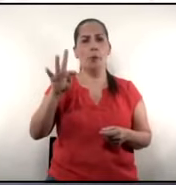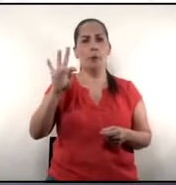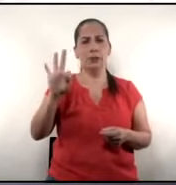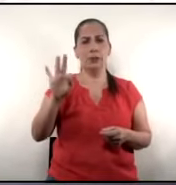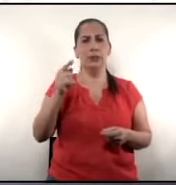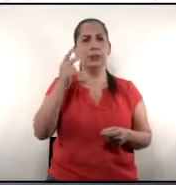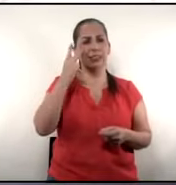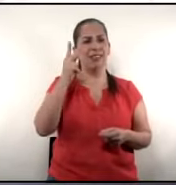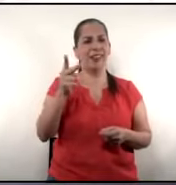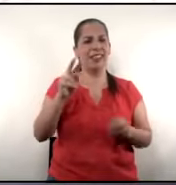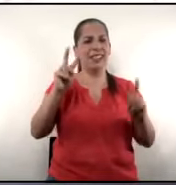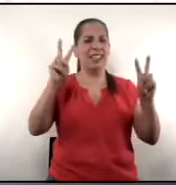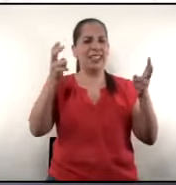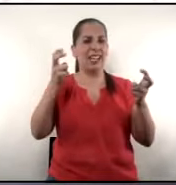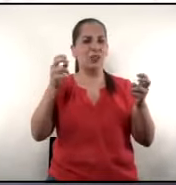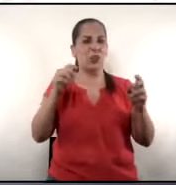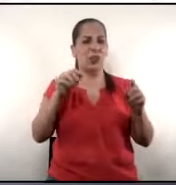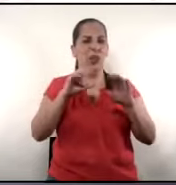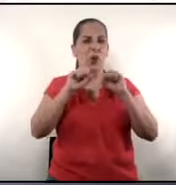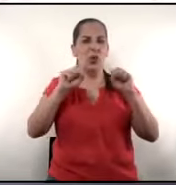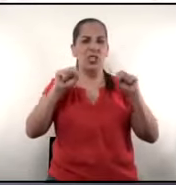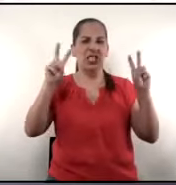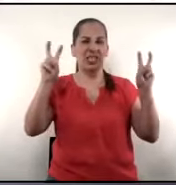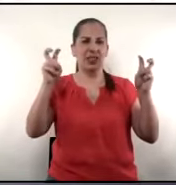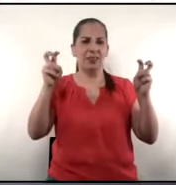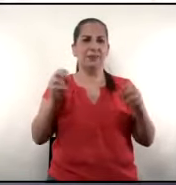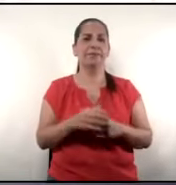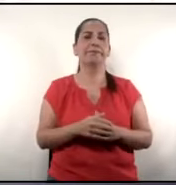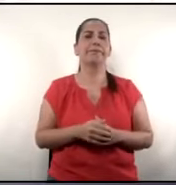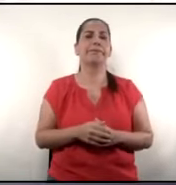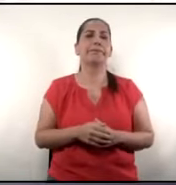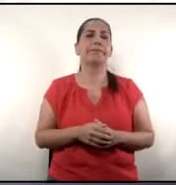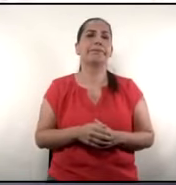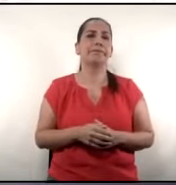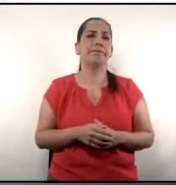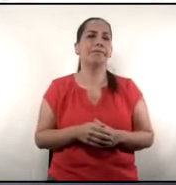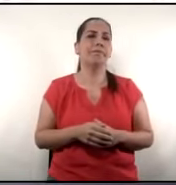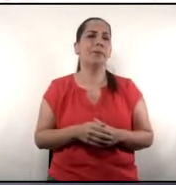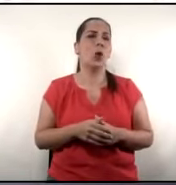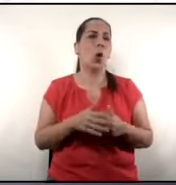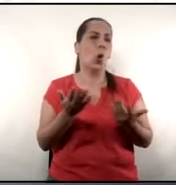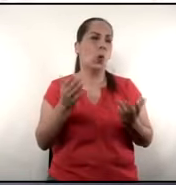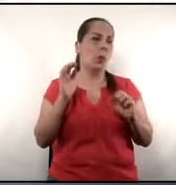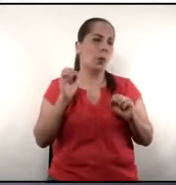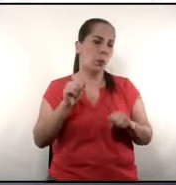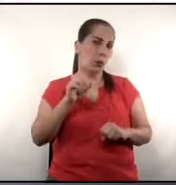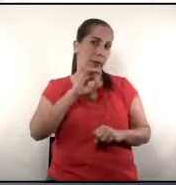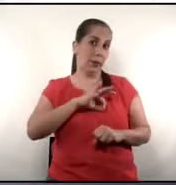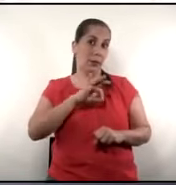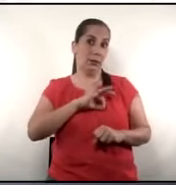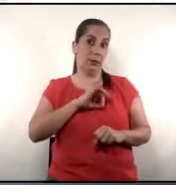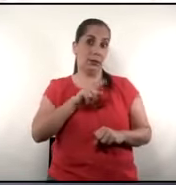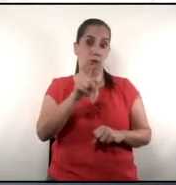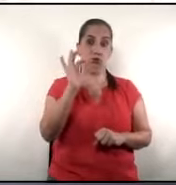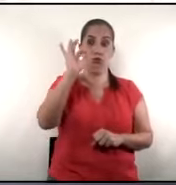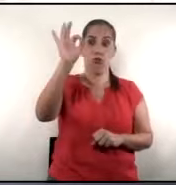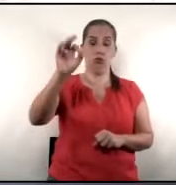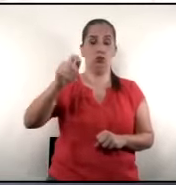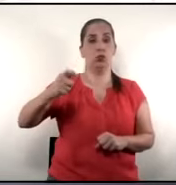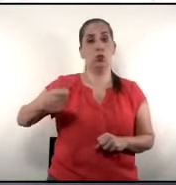llama cochinilla. Aquí 2 temas. ¿Cómo garantizar en un eventual gobierno suyo